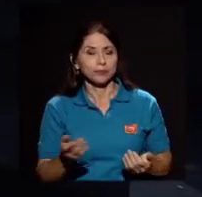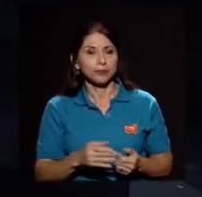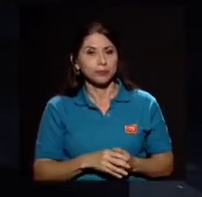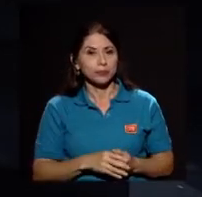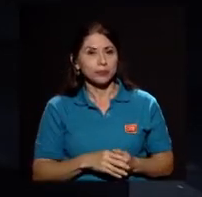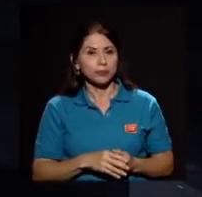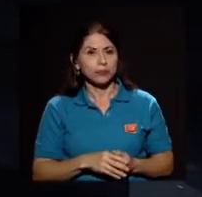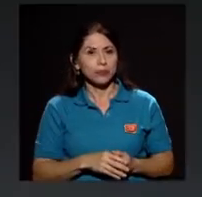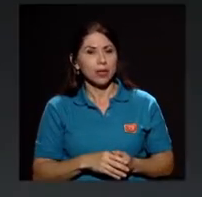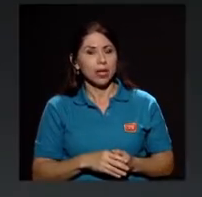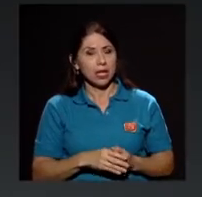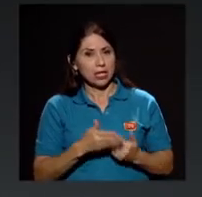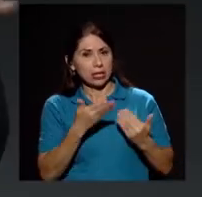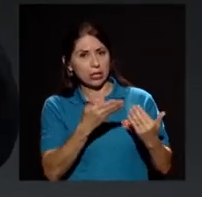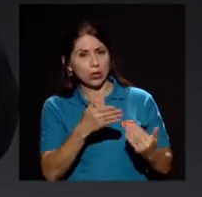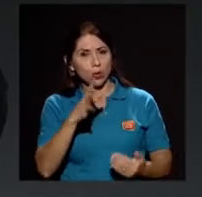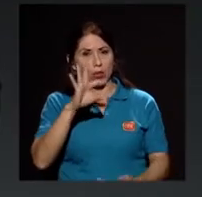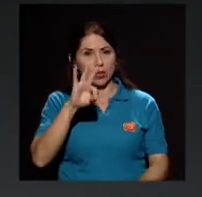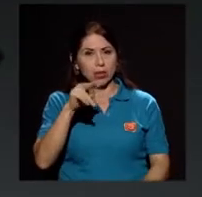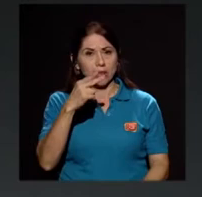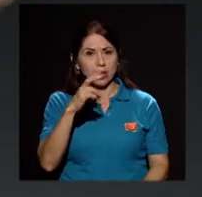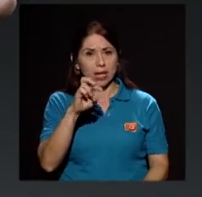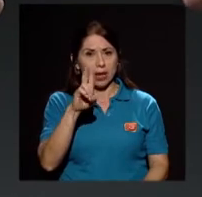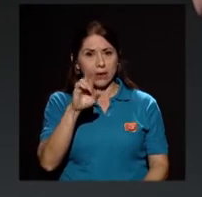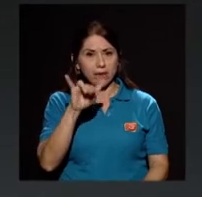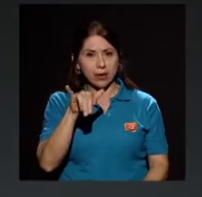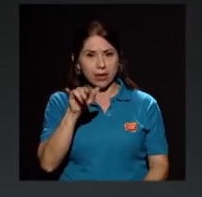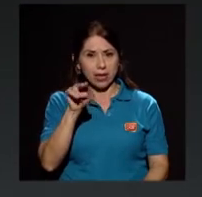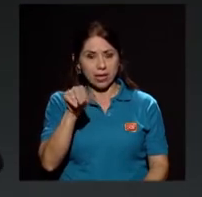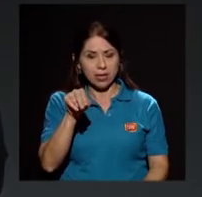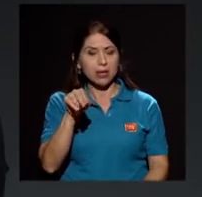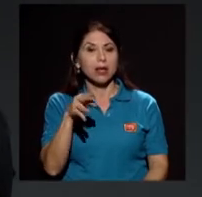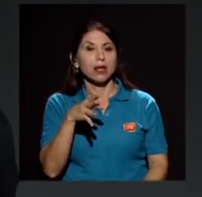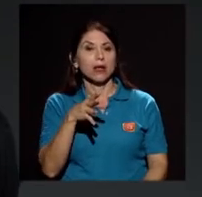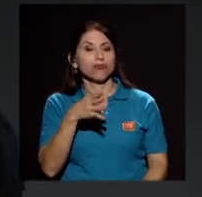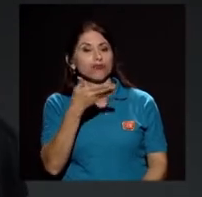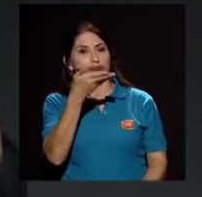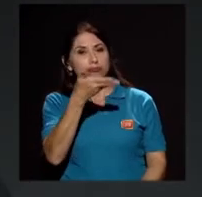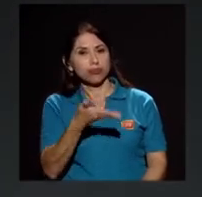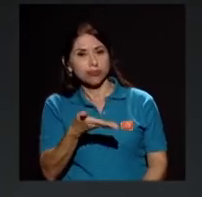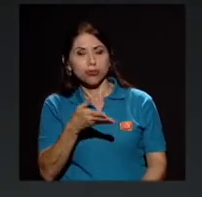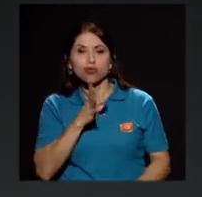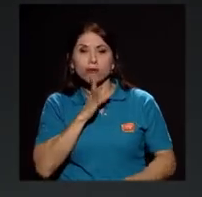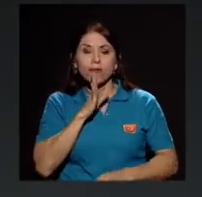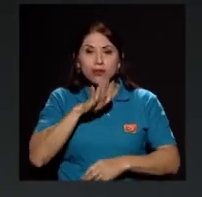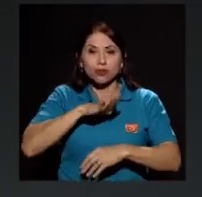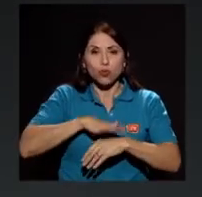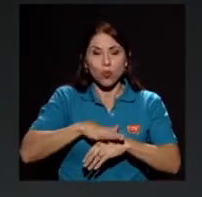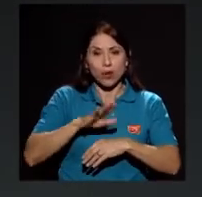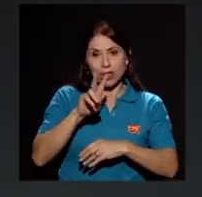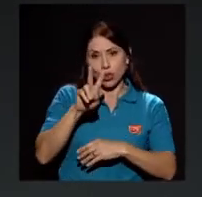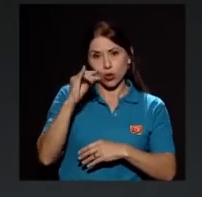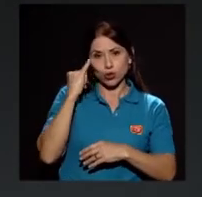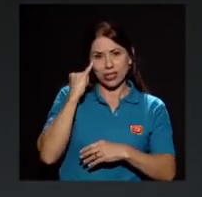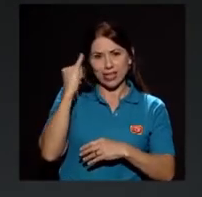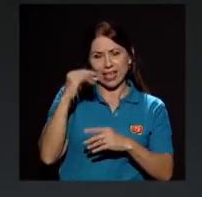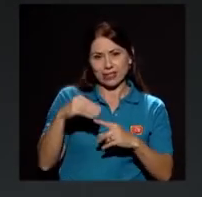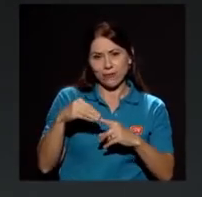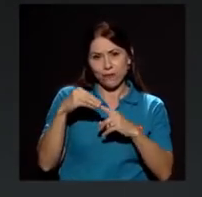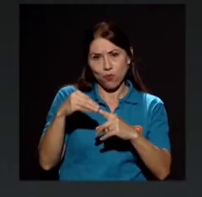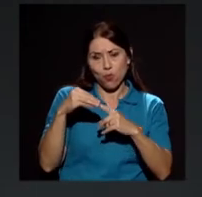y don tierra no se iba a plantear docilidad fundamental es que él quería